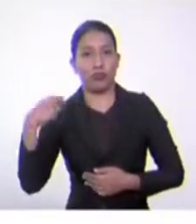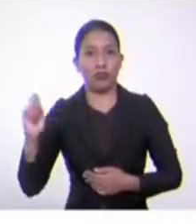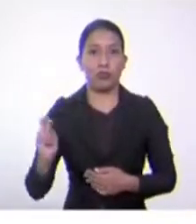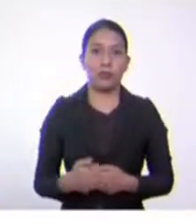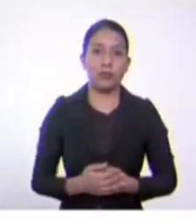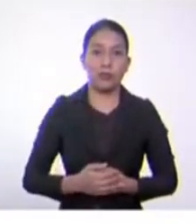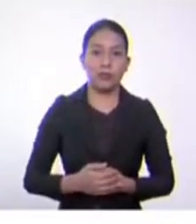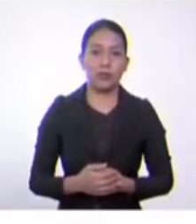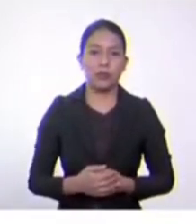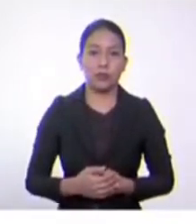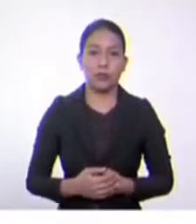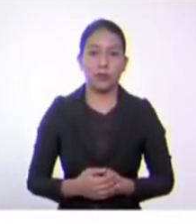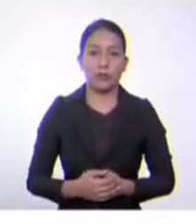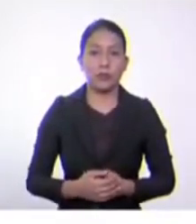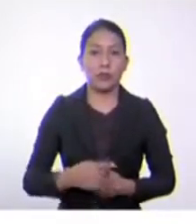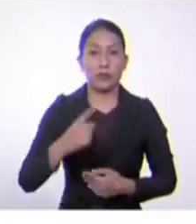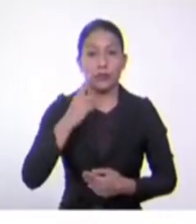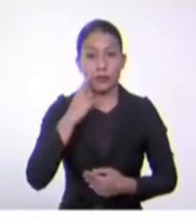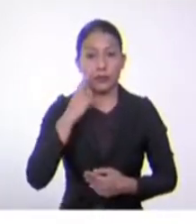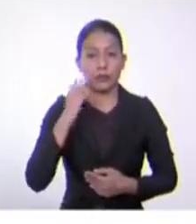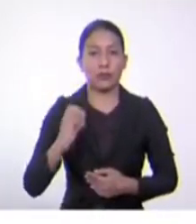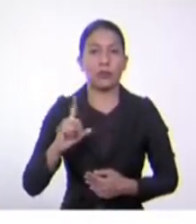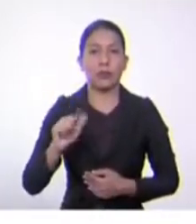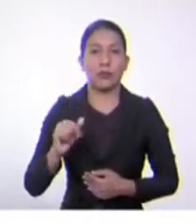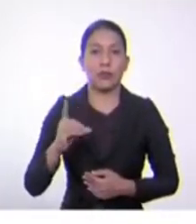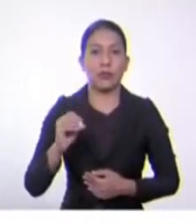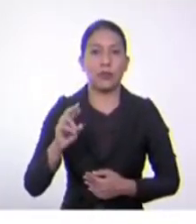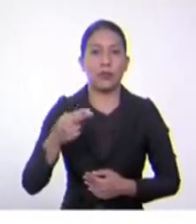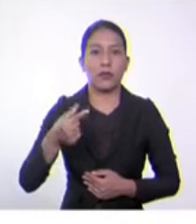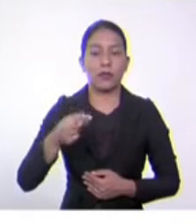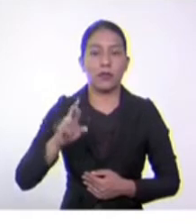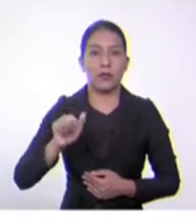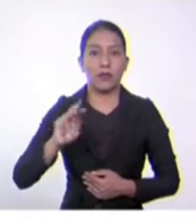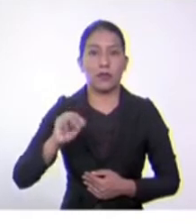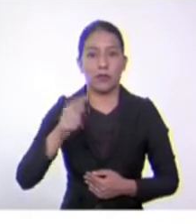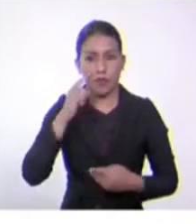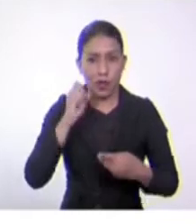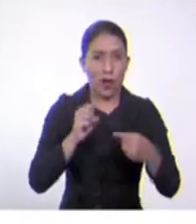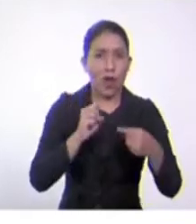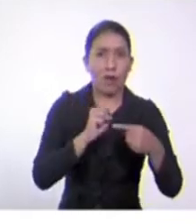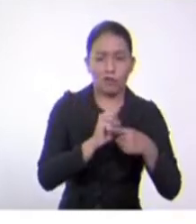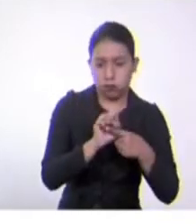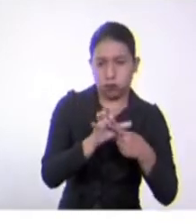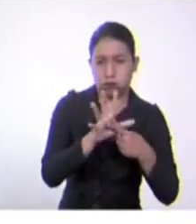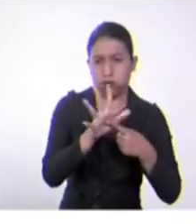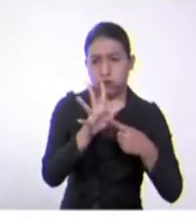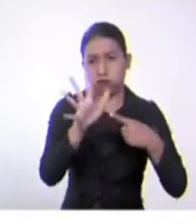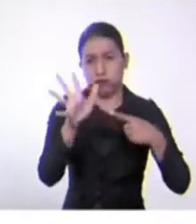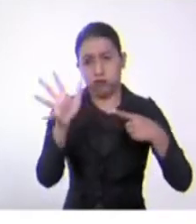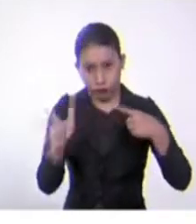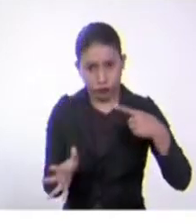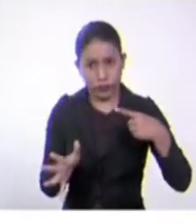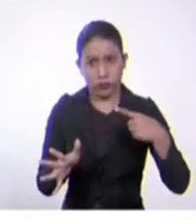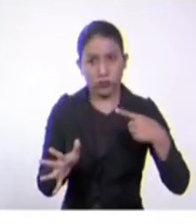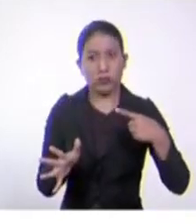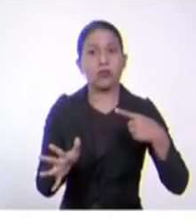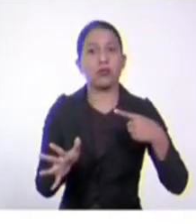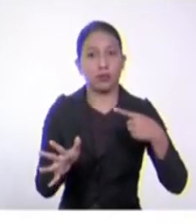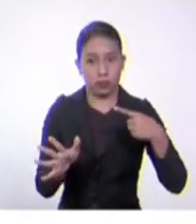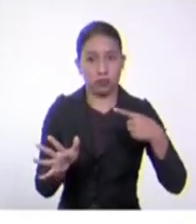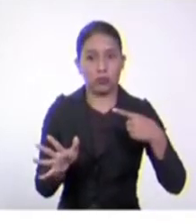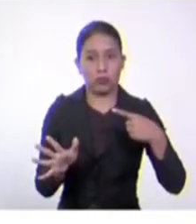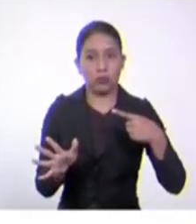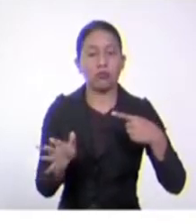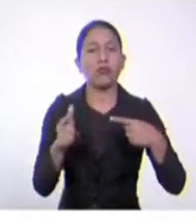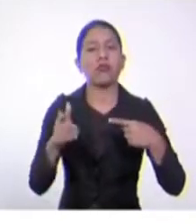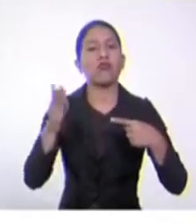En el siguiente cladograma podemos ver las ramificaciones que representan a los grupos de organismos relacionados con un